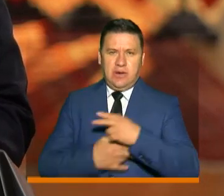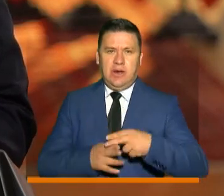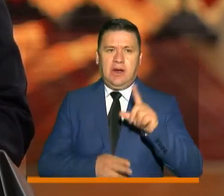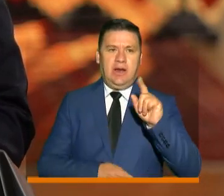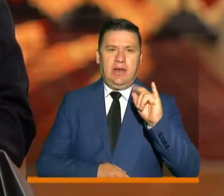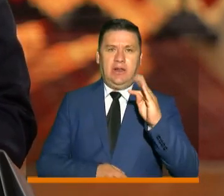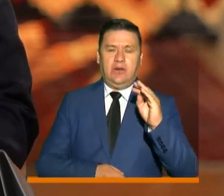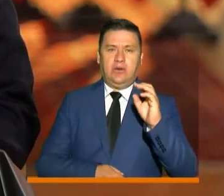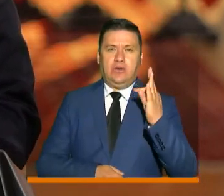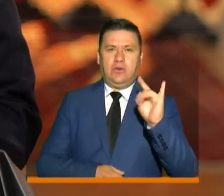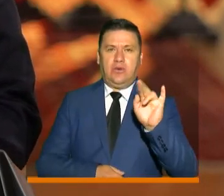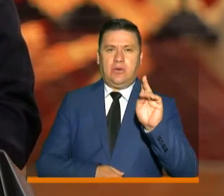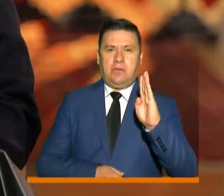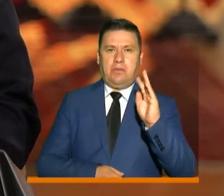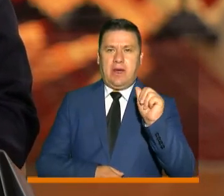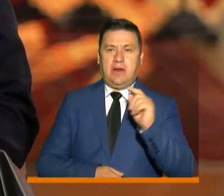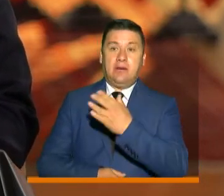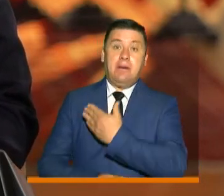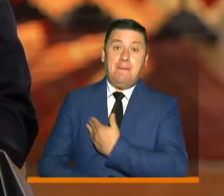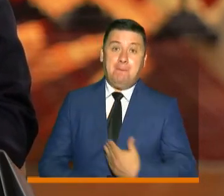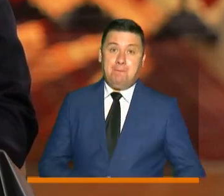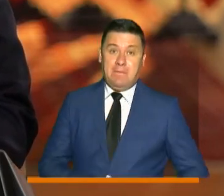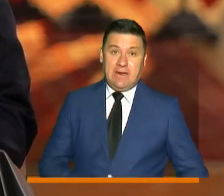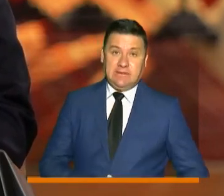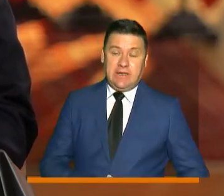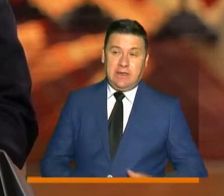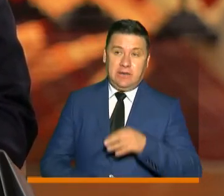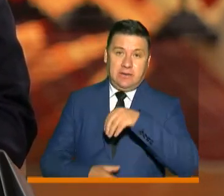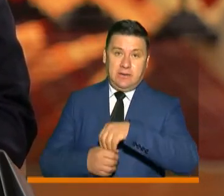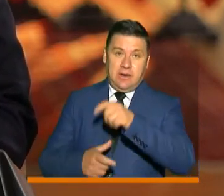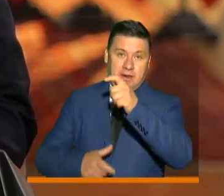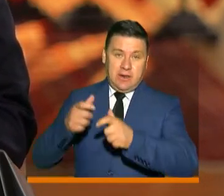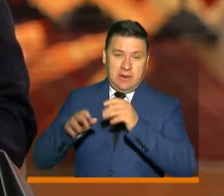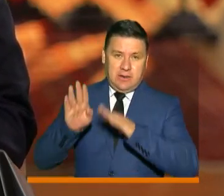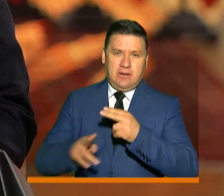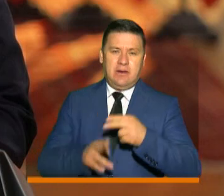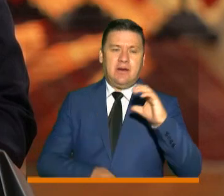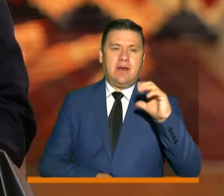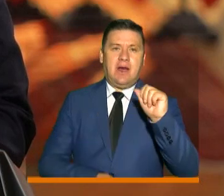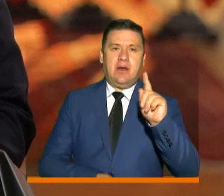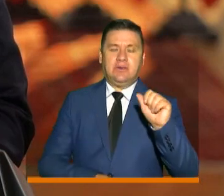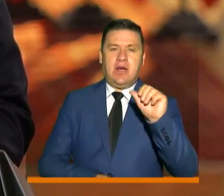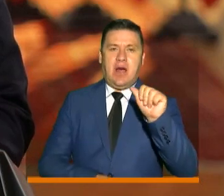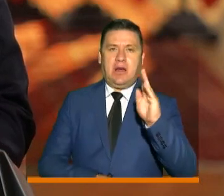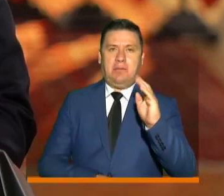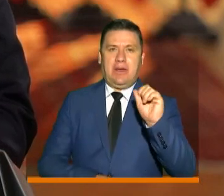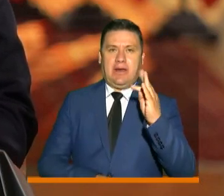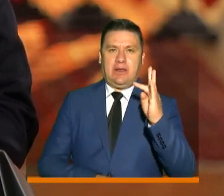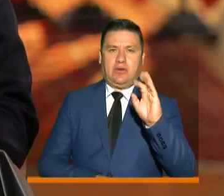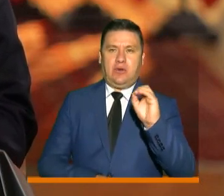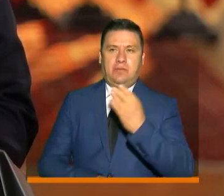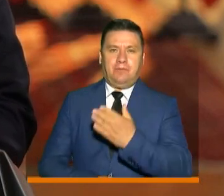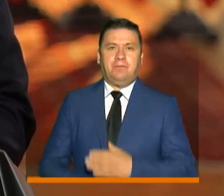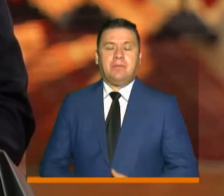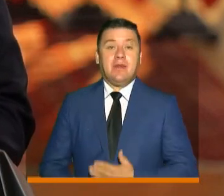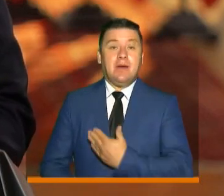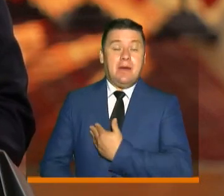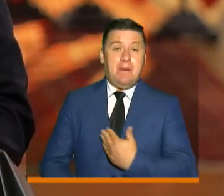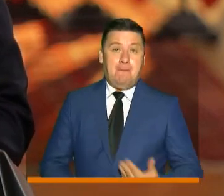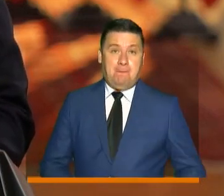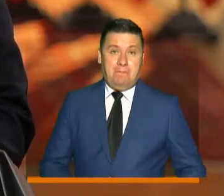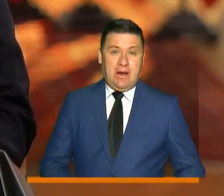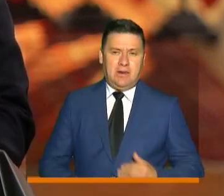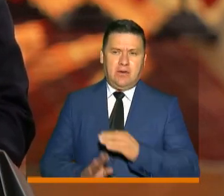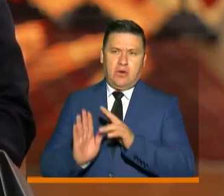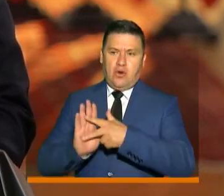turbay señor presidente de la cámara de representantes carlos alberto cuenca chaux señor presidente de la